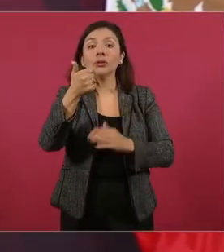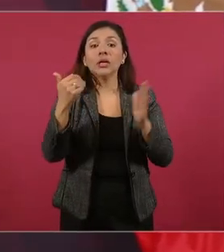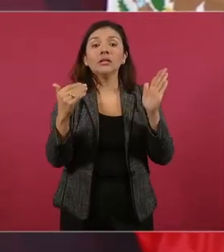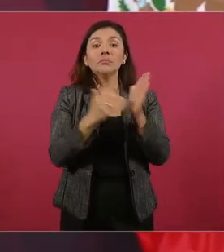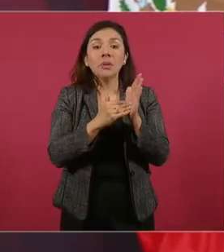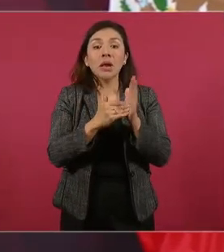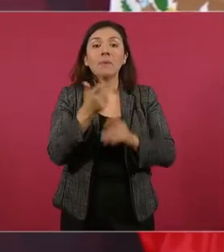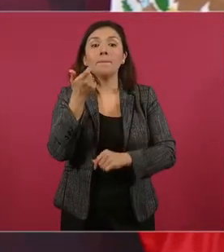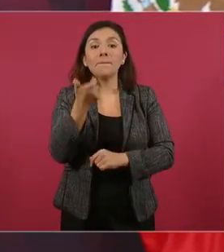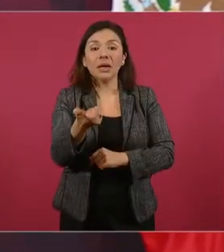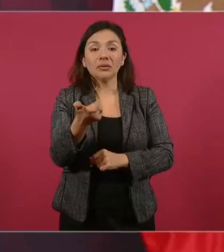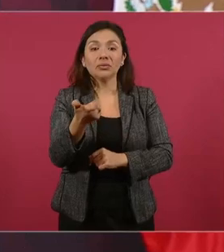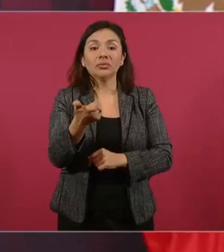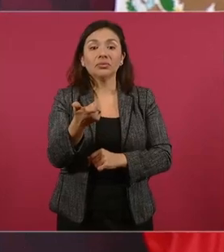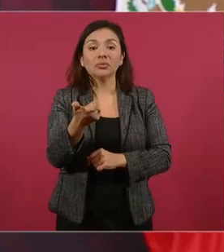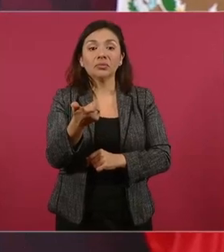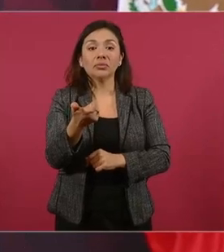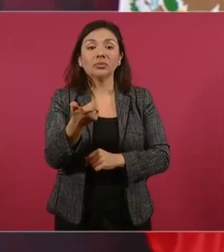6,000 pesos